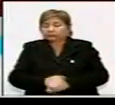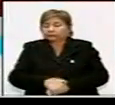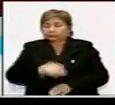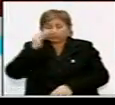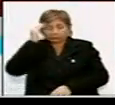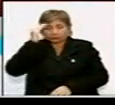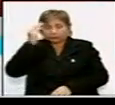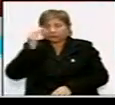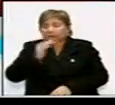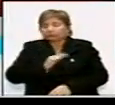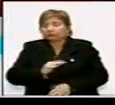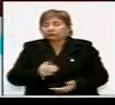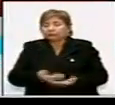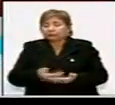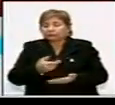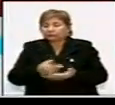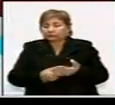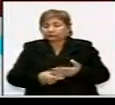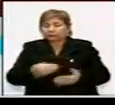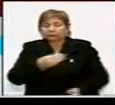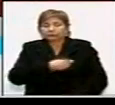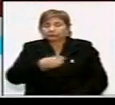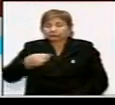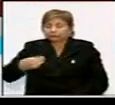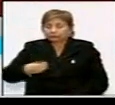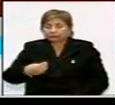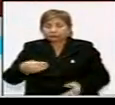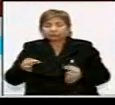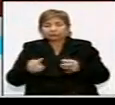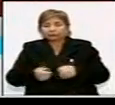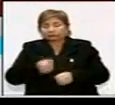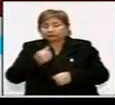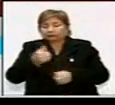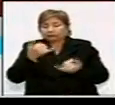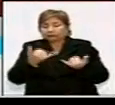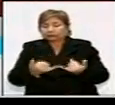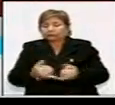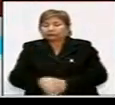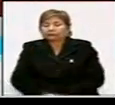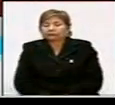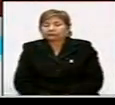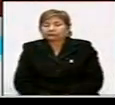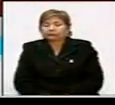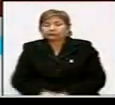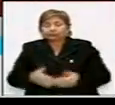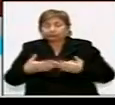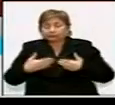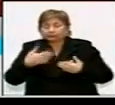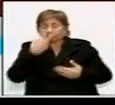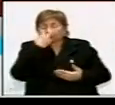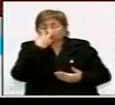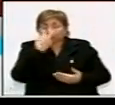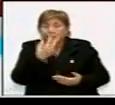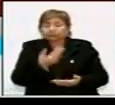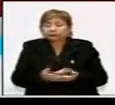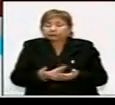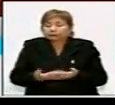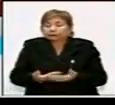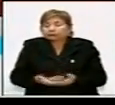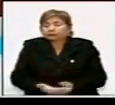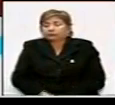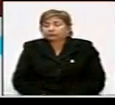saluda los miembros de la mesa directiva actual hemos podido observar pues